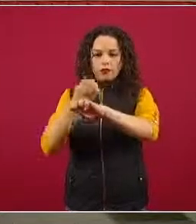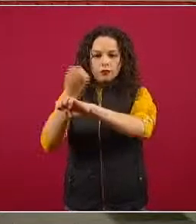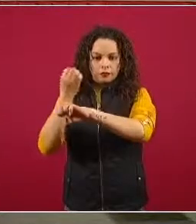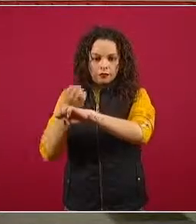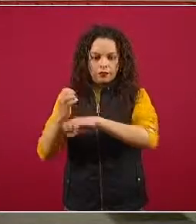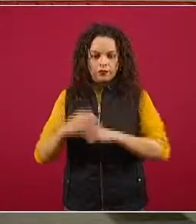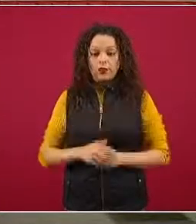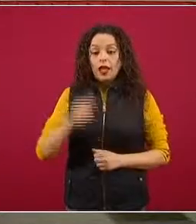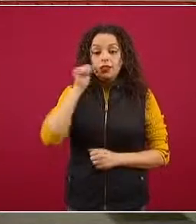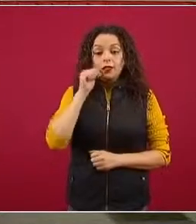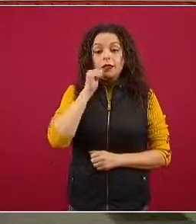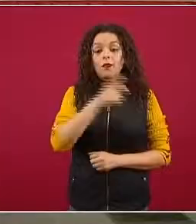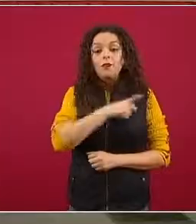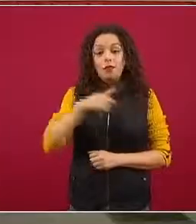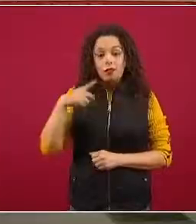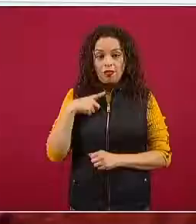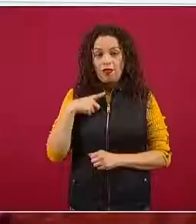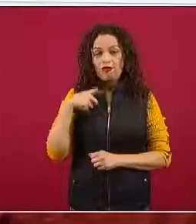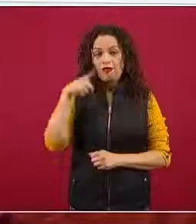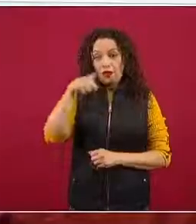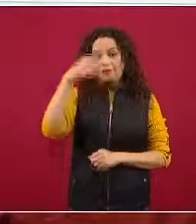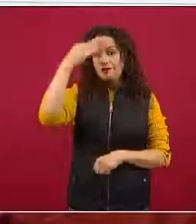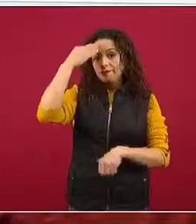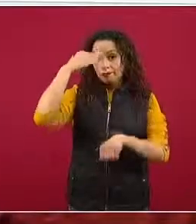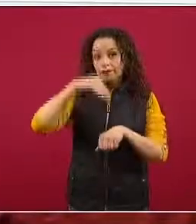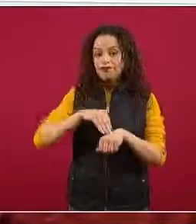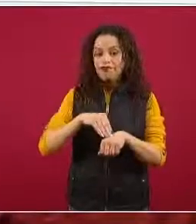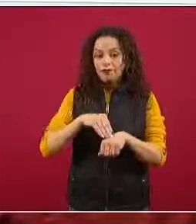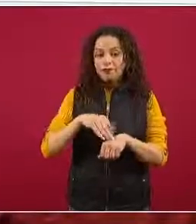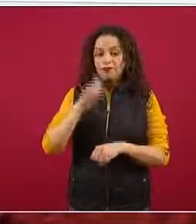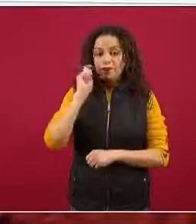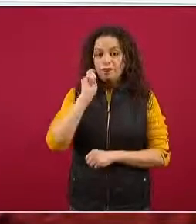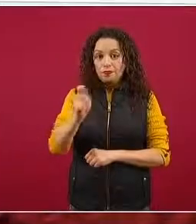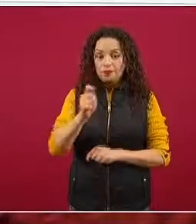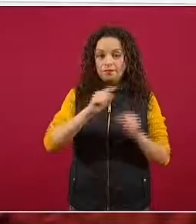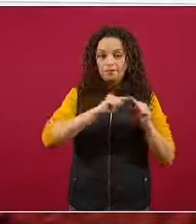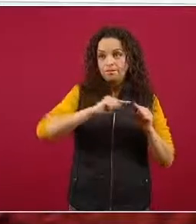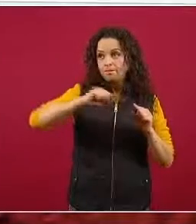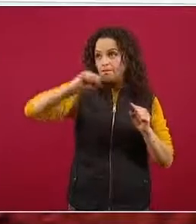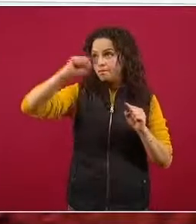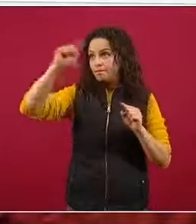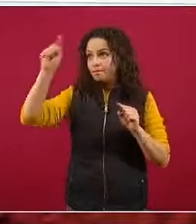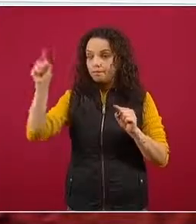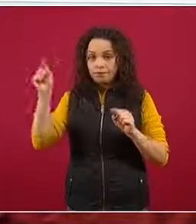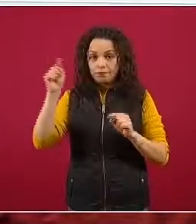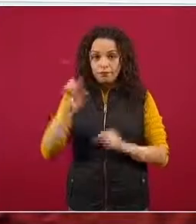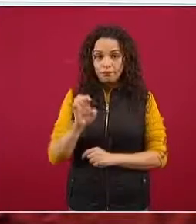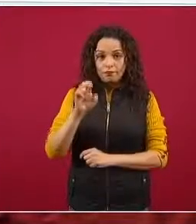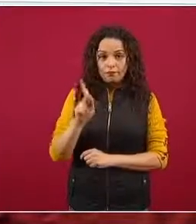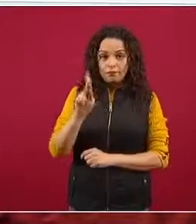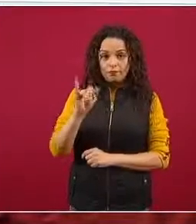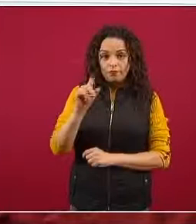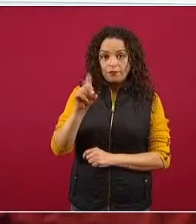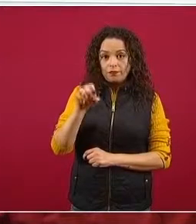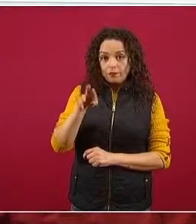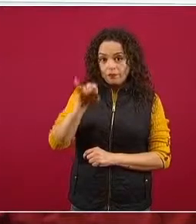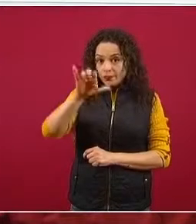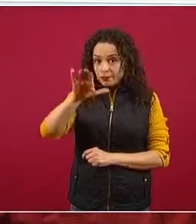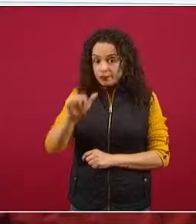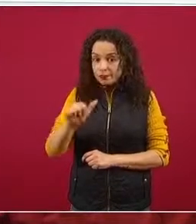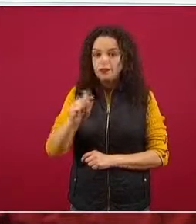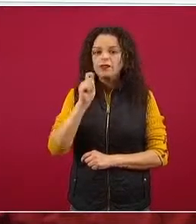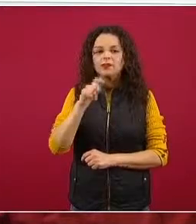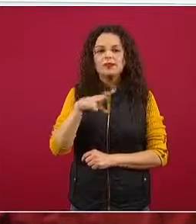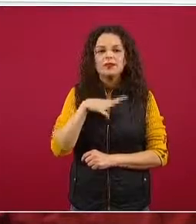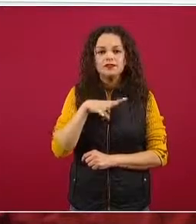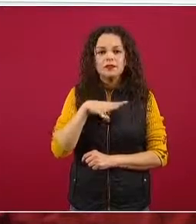Recordarles siempre que la epidemia nacional, la curva epidémica nacional, se conforma de